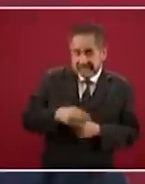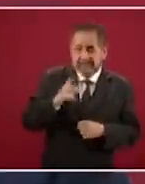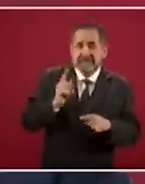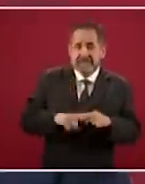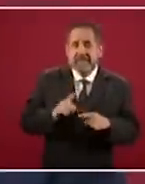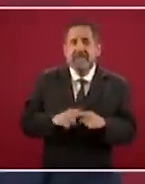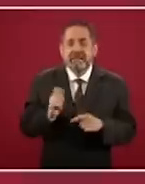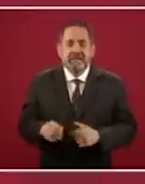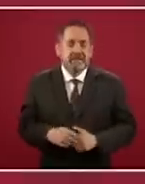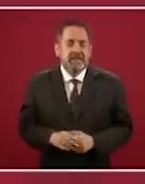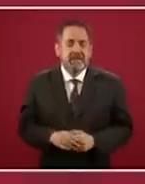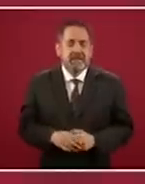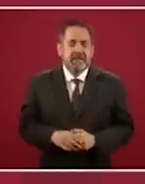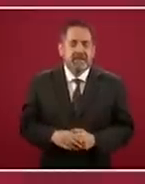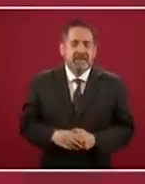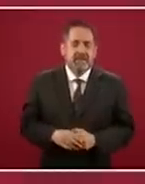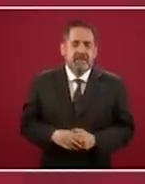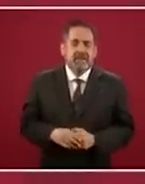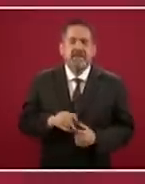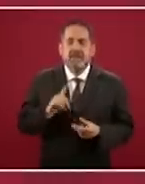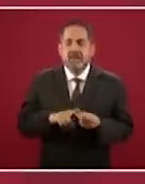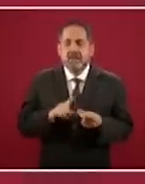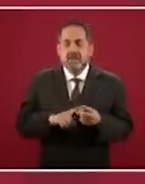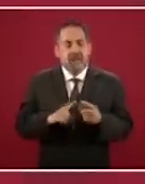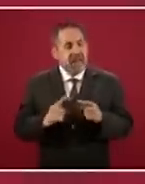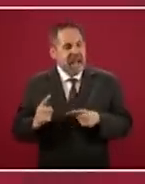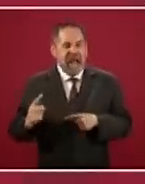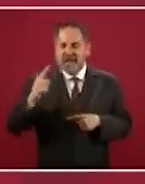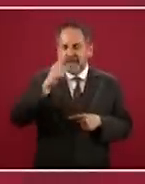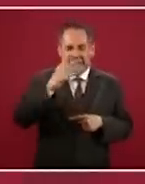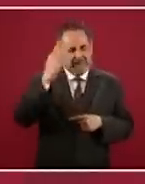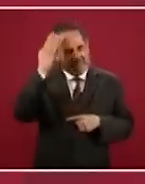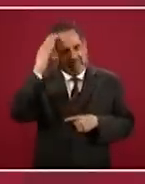se da de arriba para abajo.